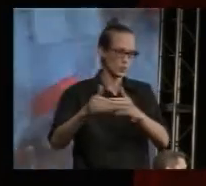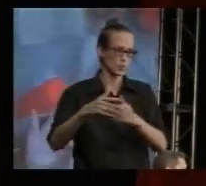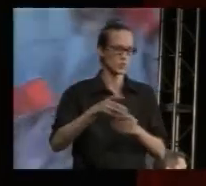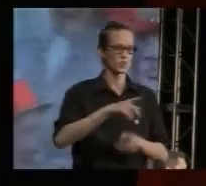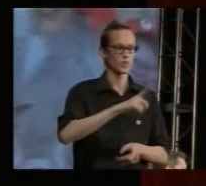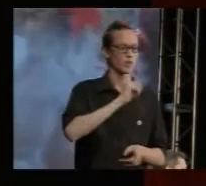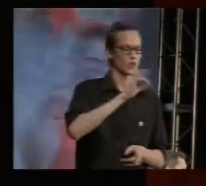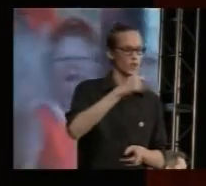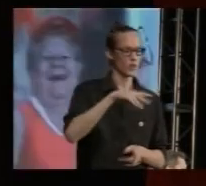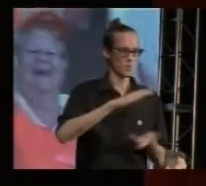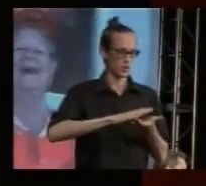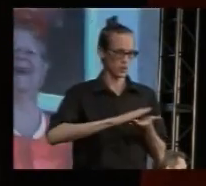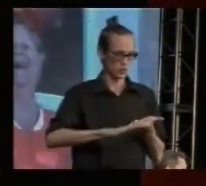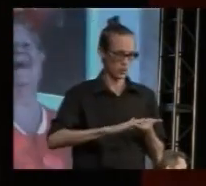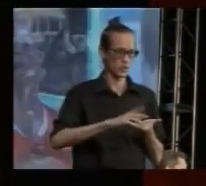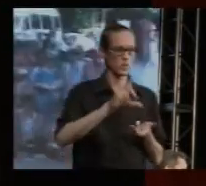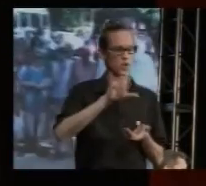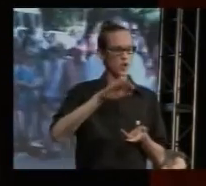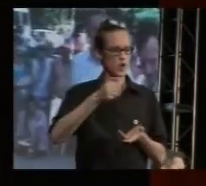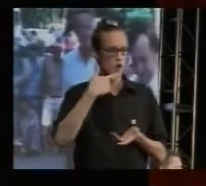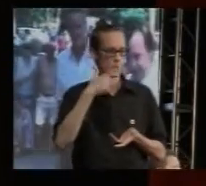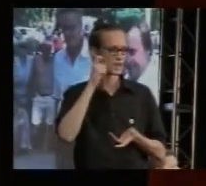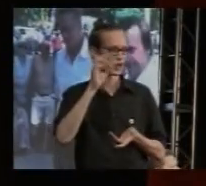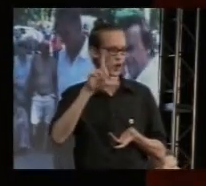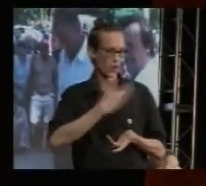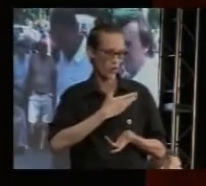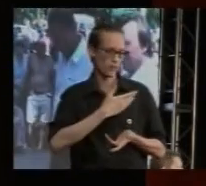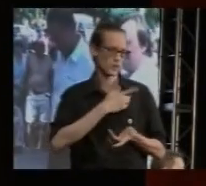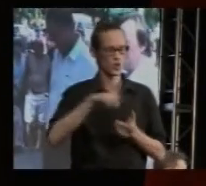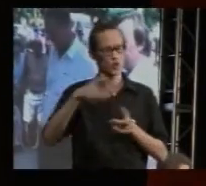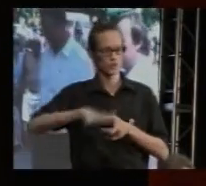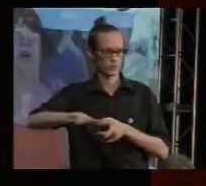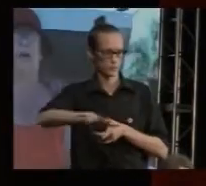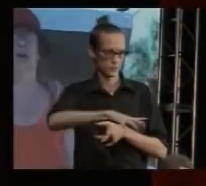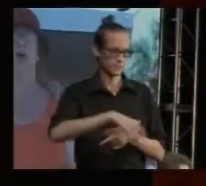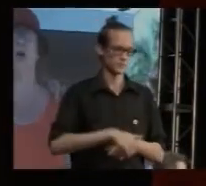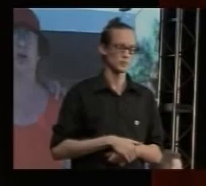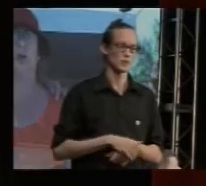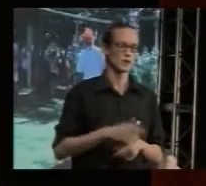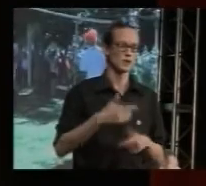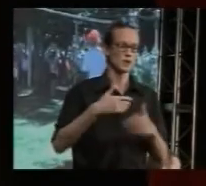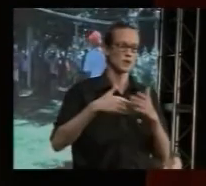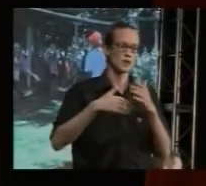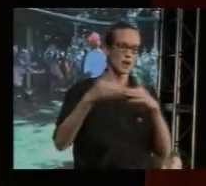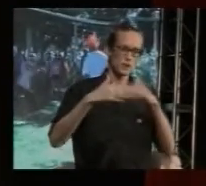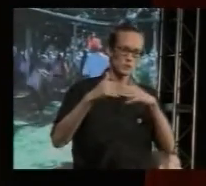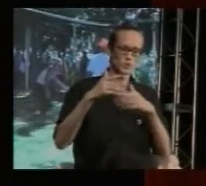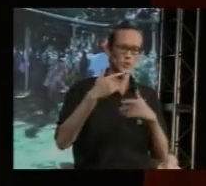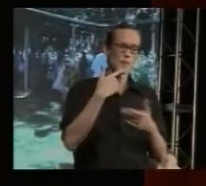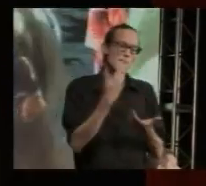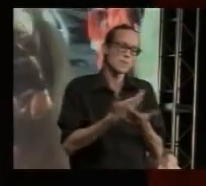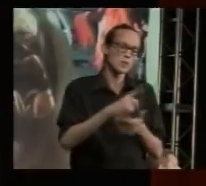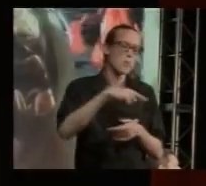Loma del Golf, Parque Mayor y barrios aledaños. Las obras a licitar, ya con financiamiento asegurado en las próximas